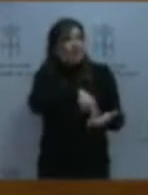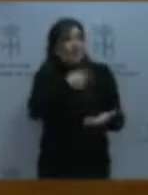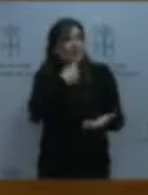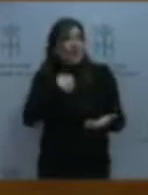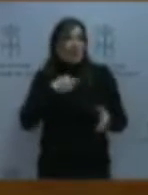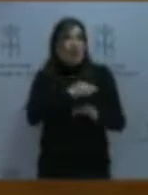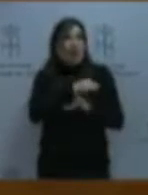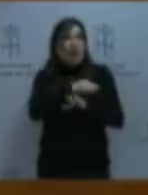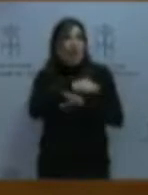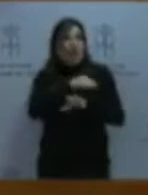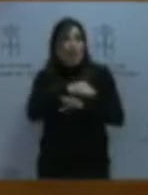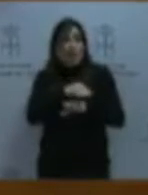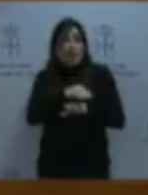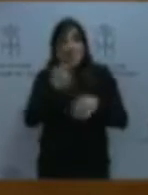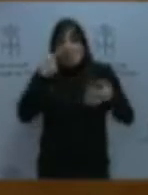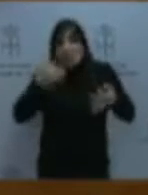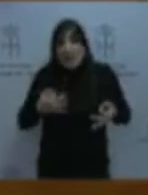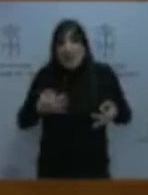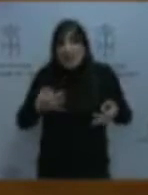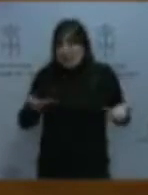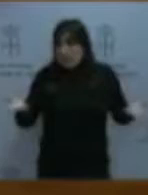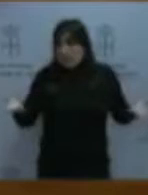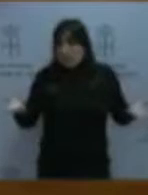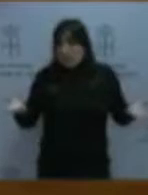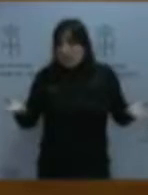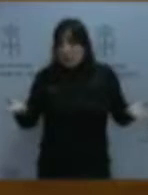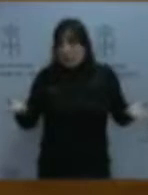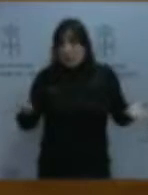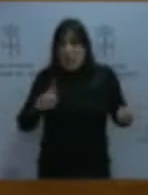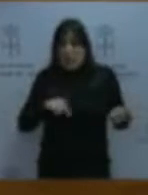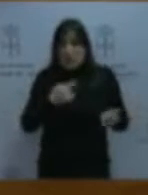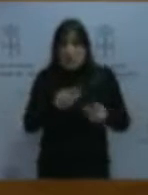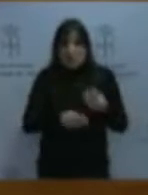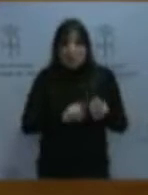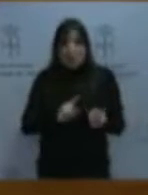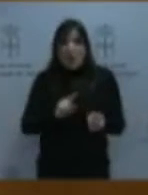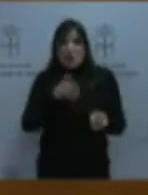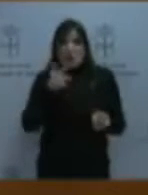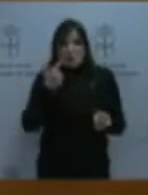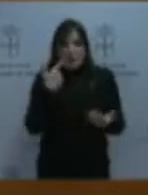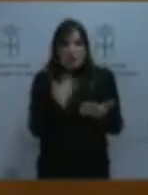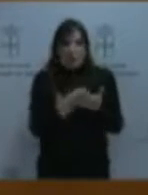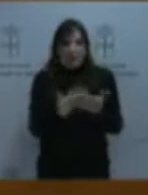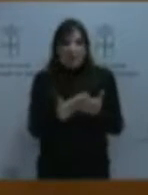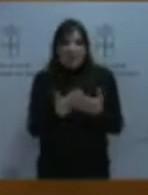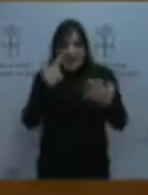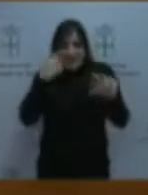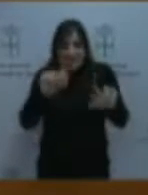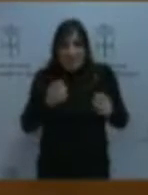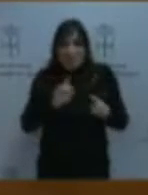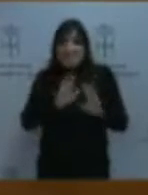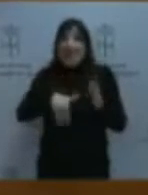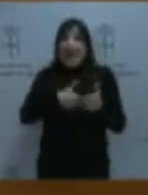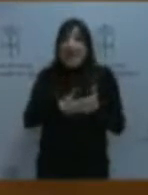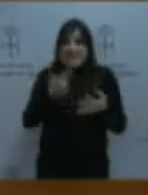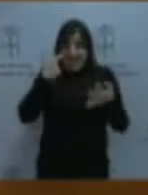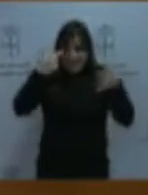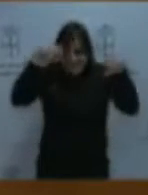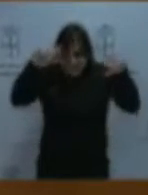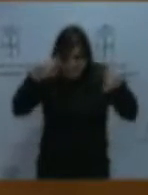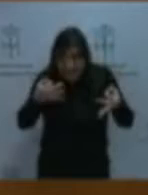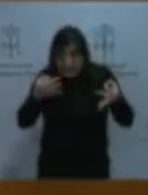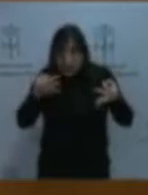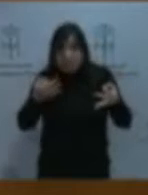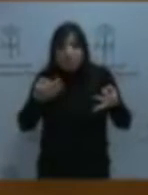qué, pero luego no se plasma en la realidad. Y hasta que no se plasma en la realidad, los anuncios se los lleva